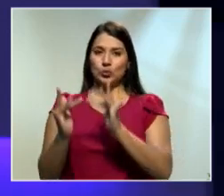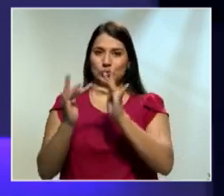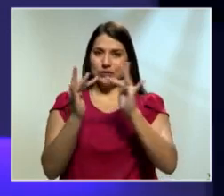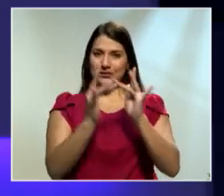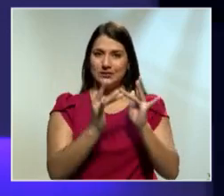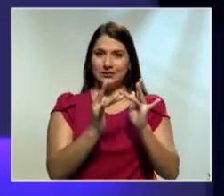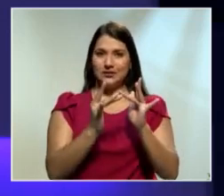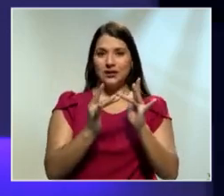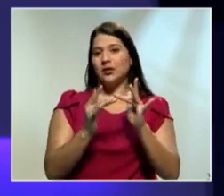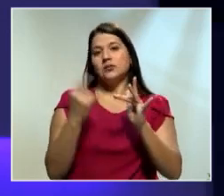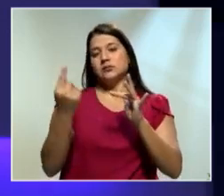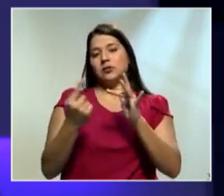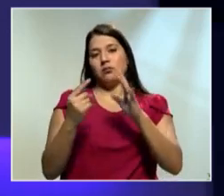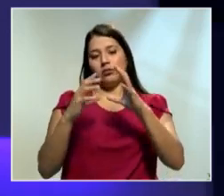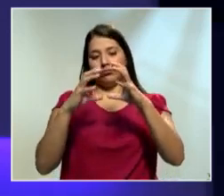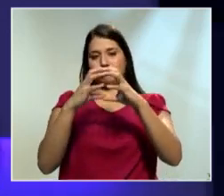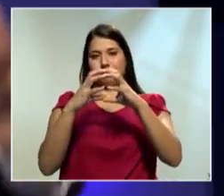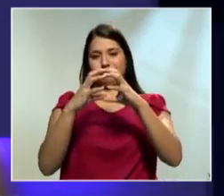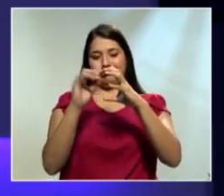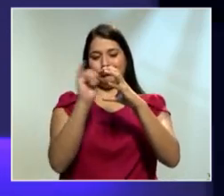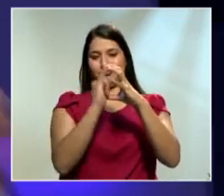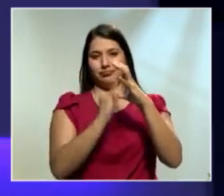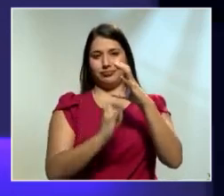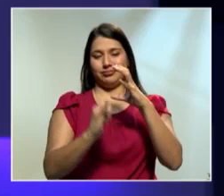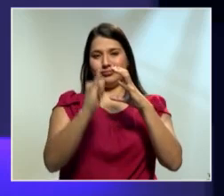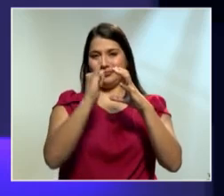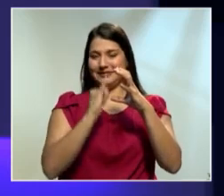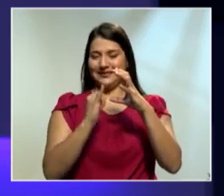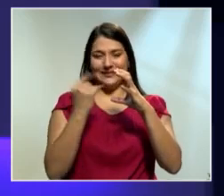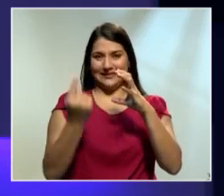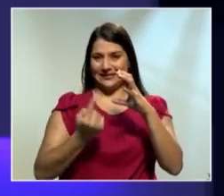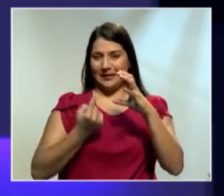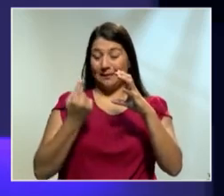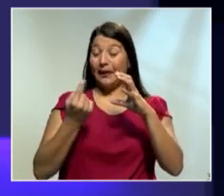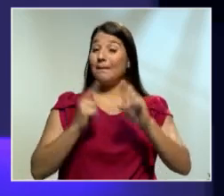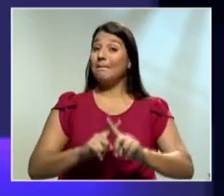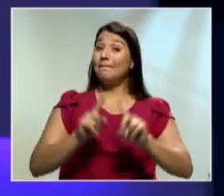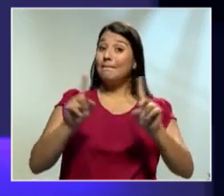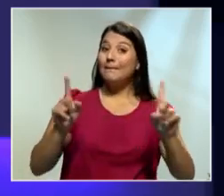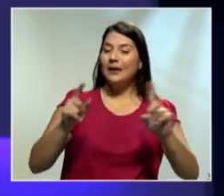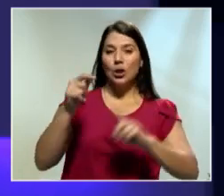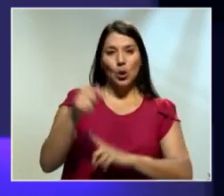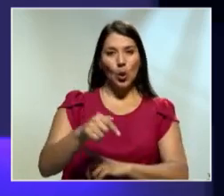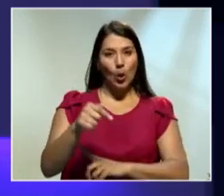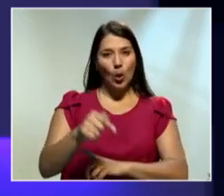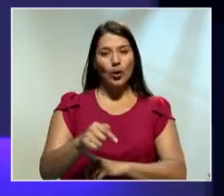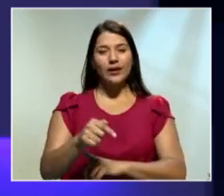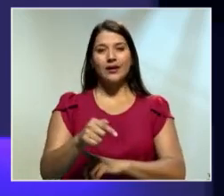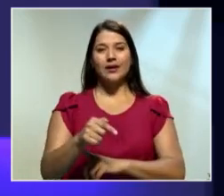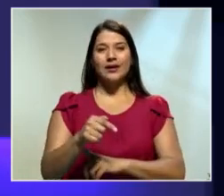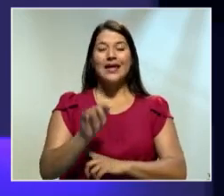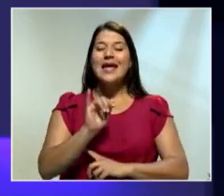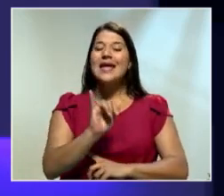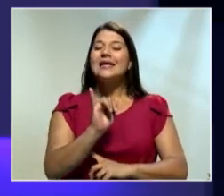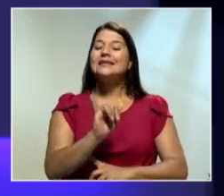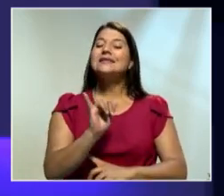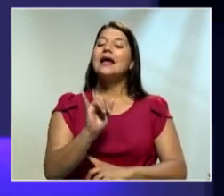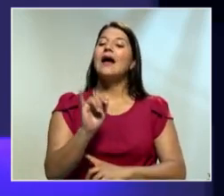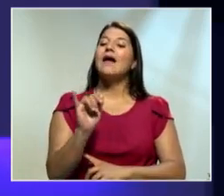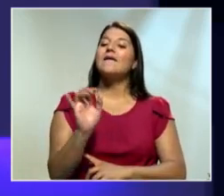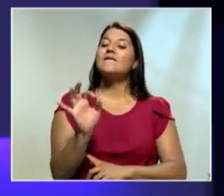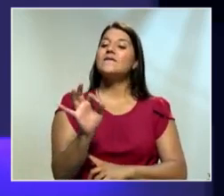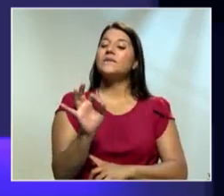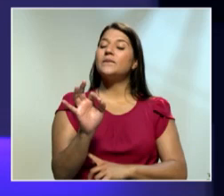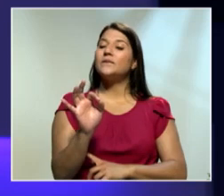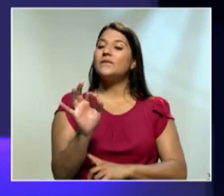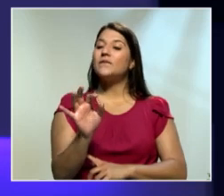encima de la misma roca, girando en el espacio, pero hoy esa percepción de que